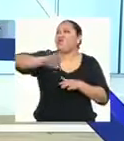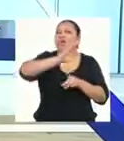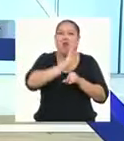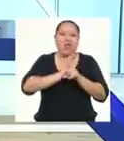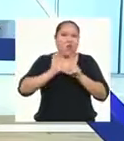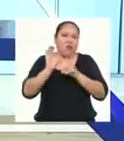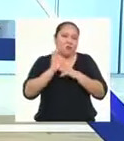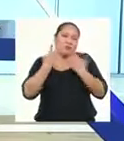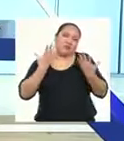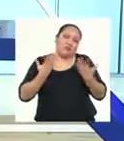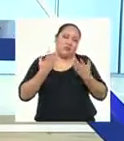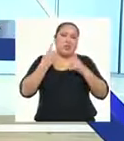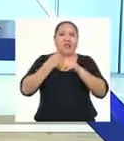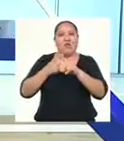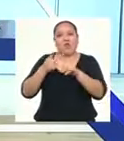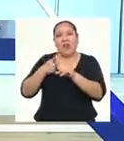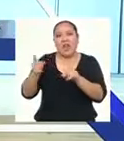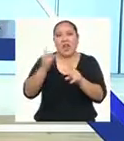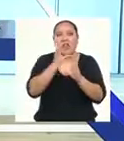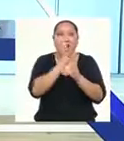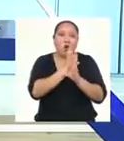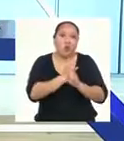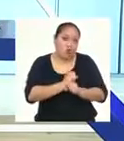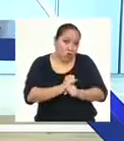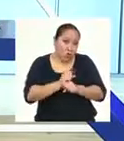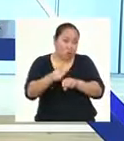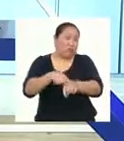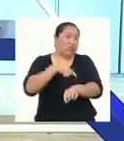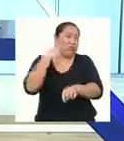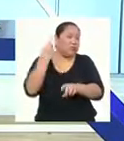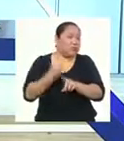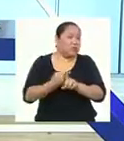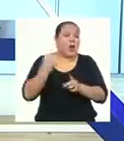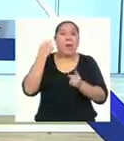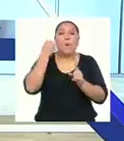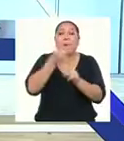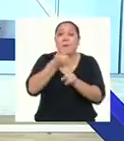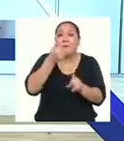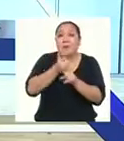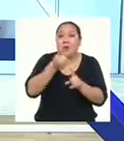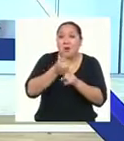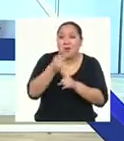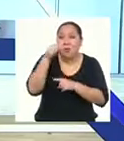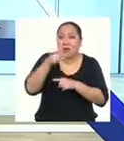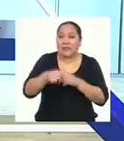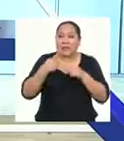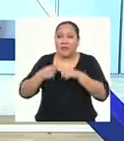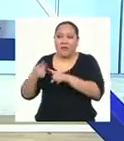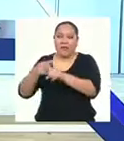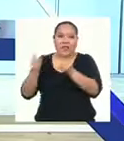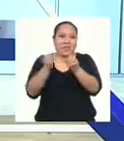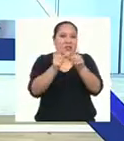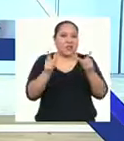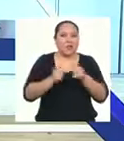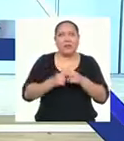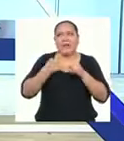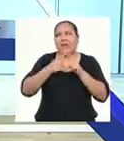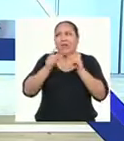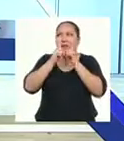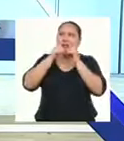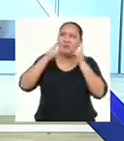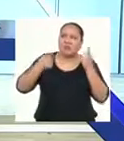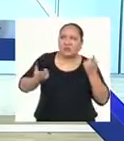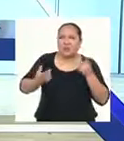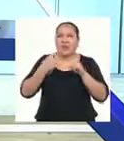Tenemos distintas costumbres y tradiciones propias de las distintas regiones. Distintas lenguas,